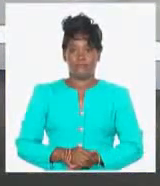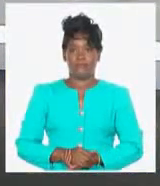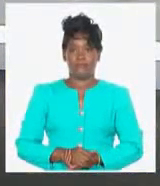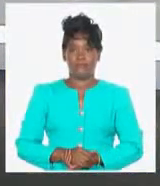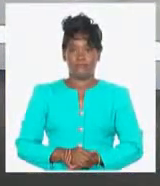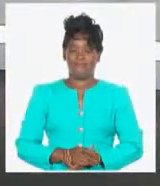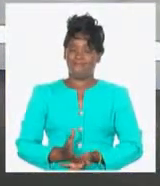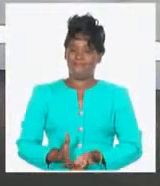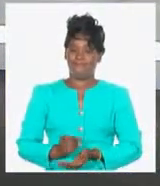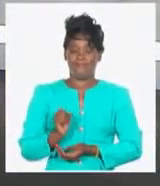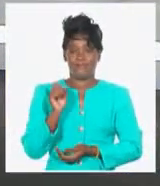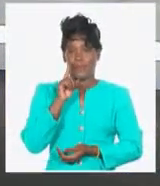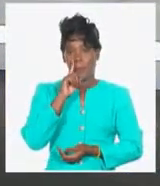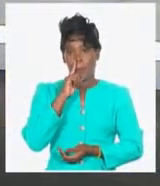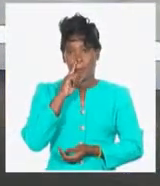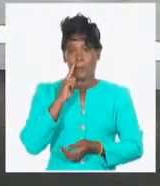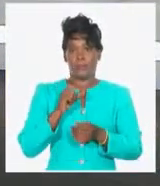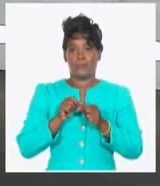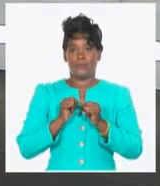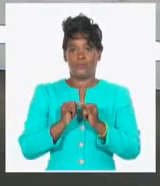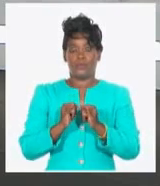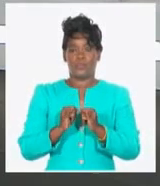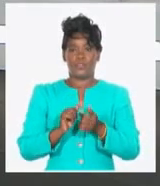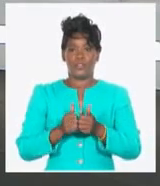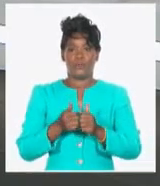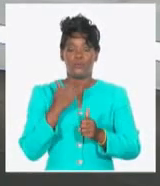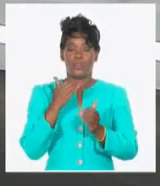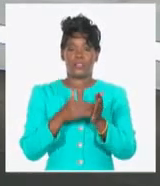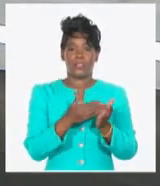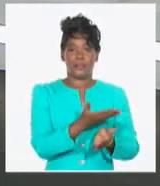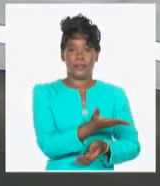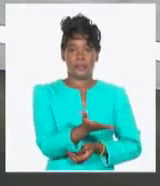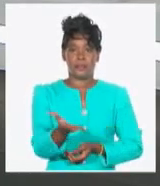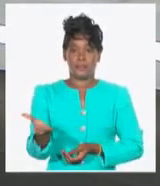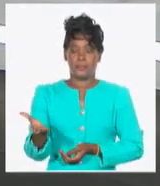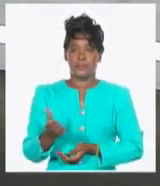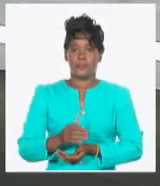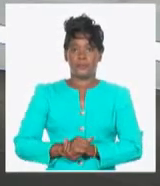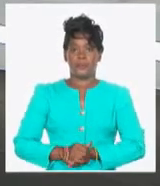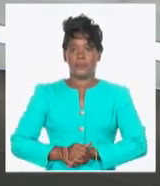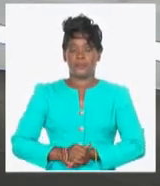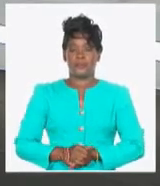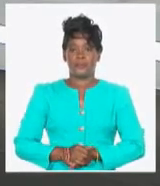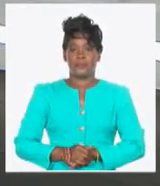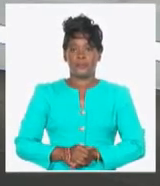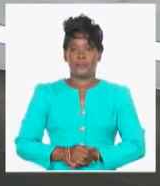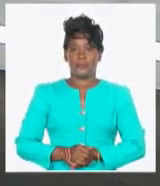Así nos despedimos en este mediodía. Las buenas tardes para ustedes y Agdiel, la felicitación también por el Día de la Cultura.